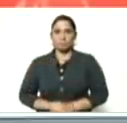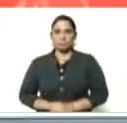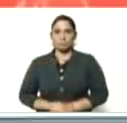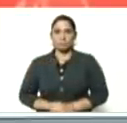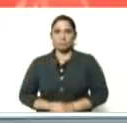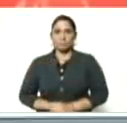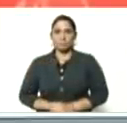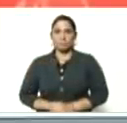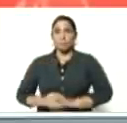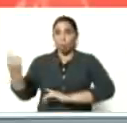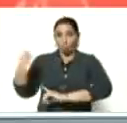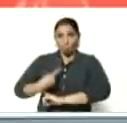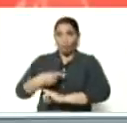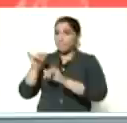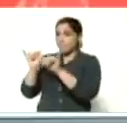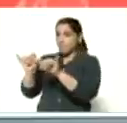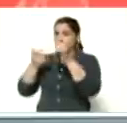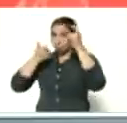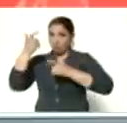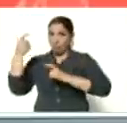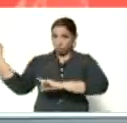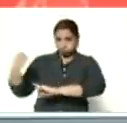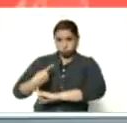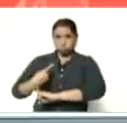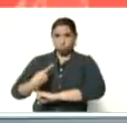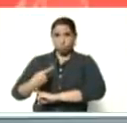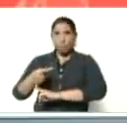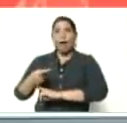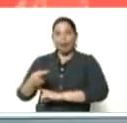Por orden del propio comandante Chávez.